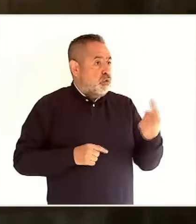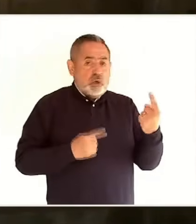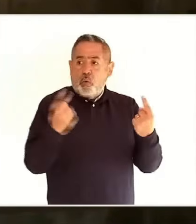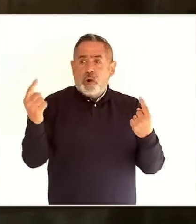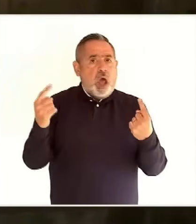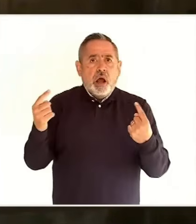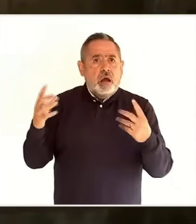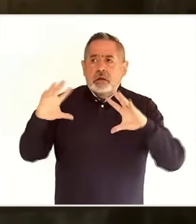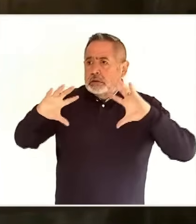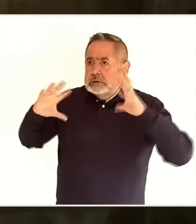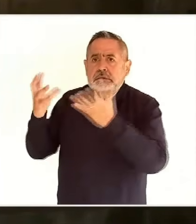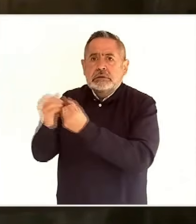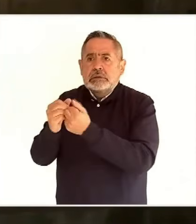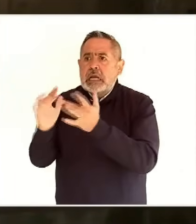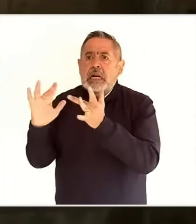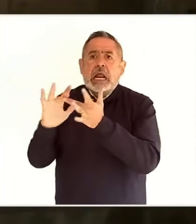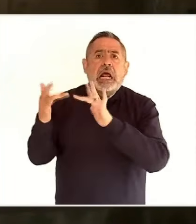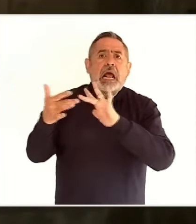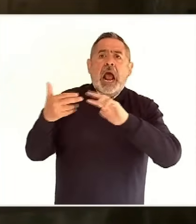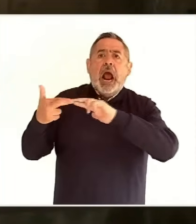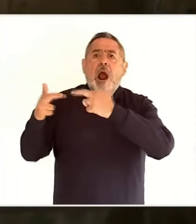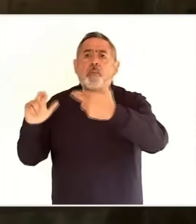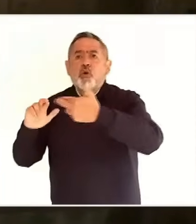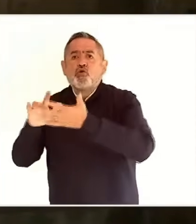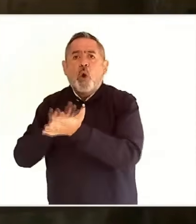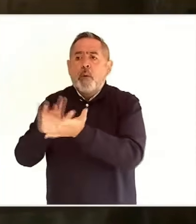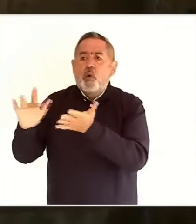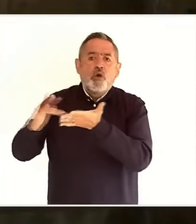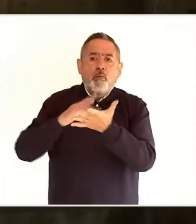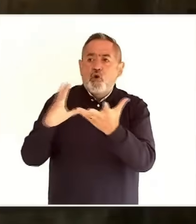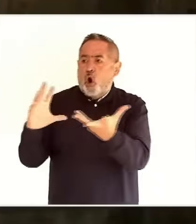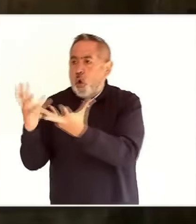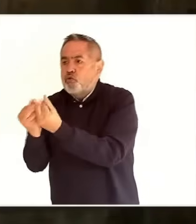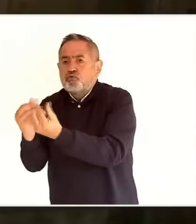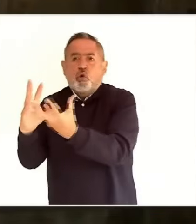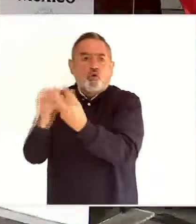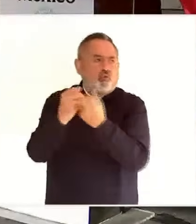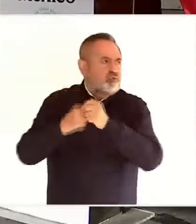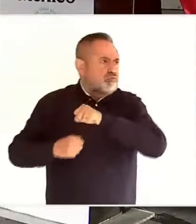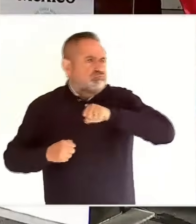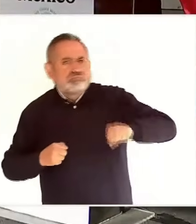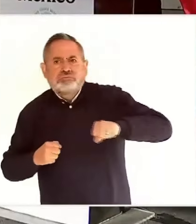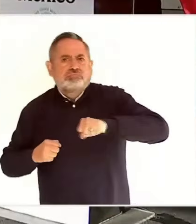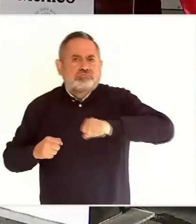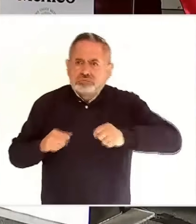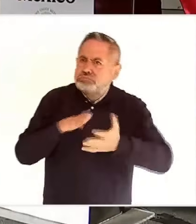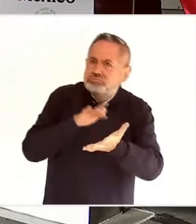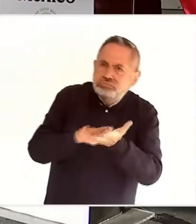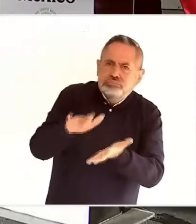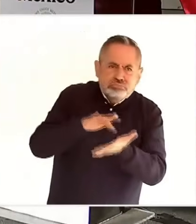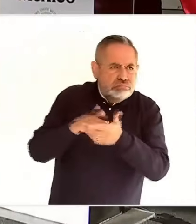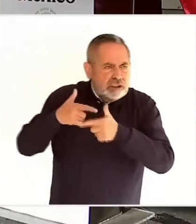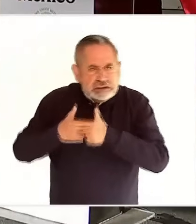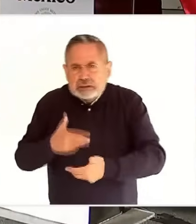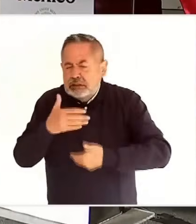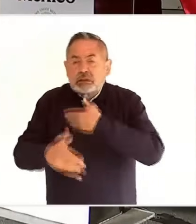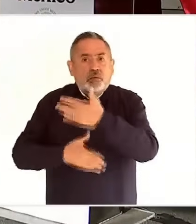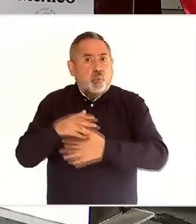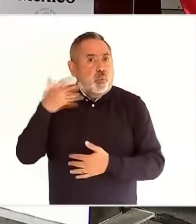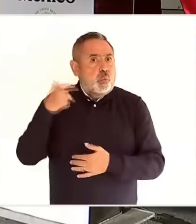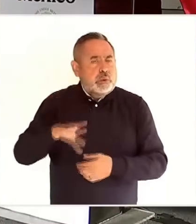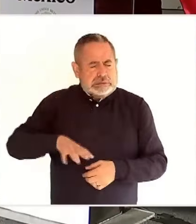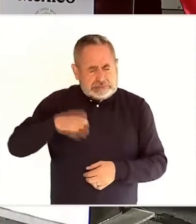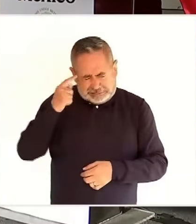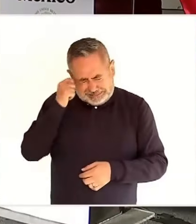el resultado de redes de apoyo, de resistencias compartidas y de sacrificios que, aunque no